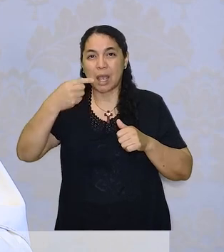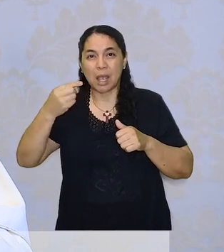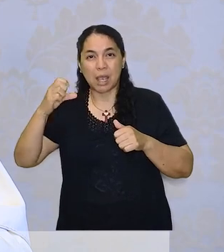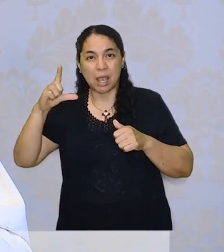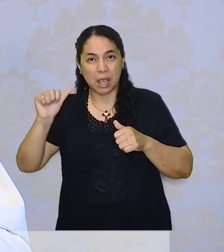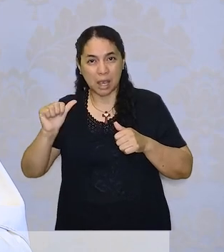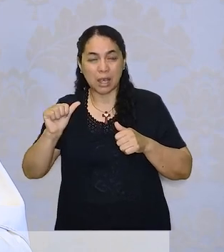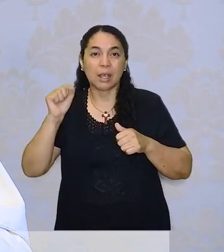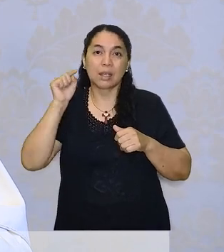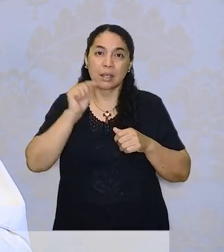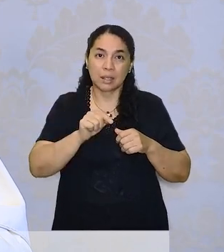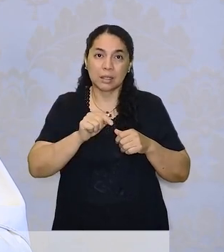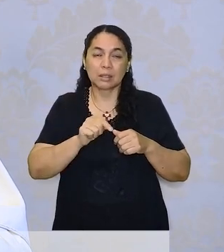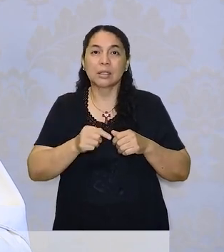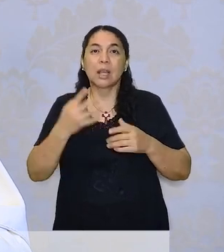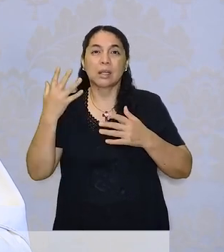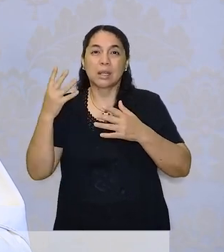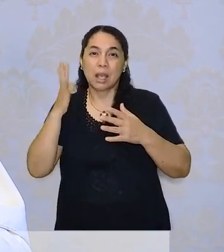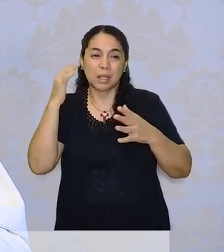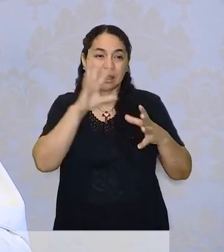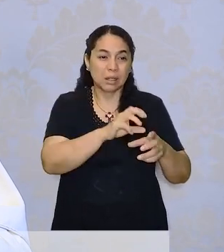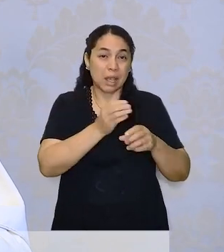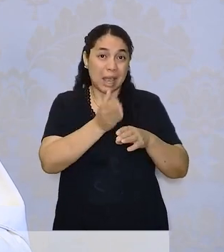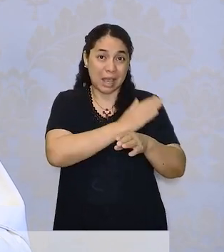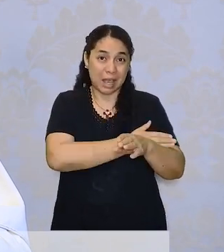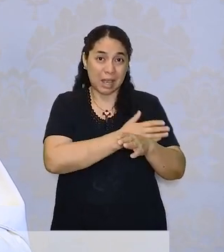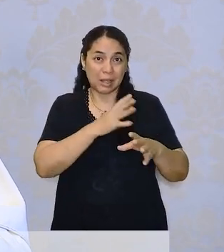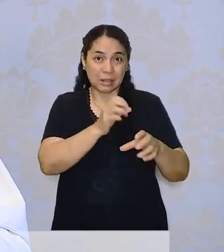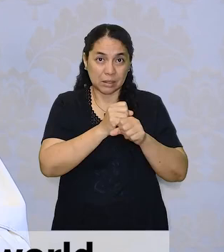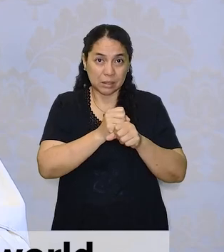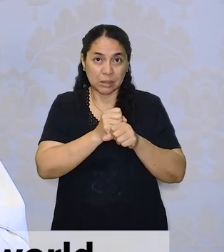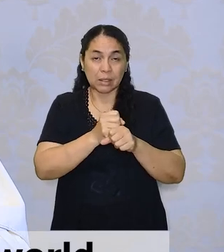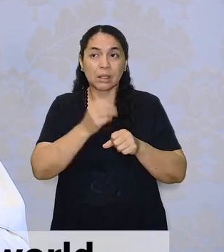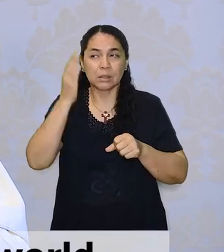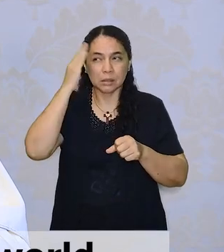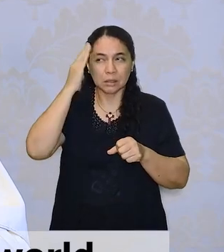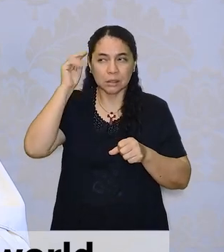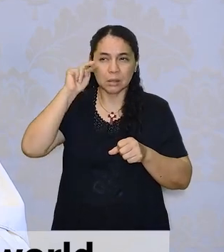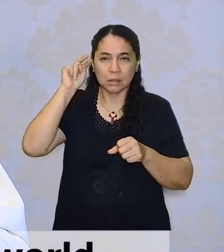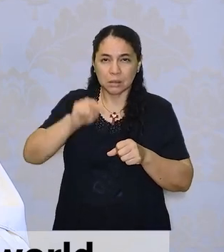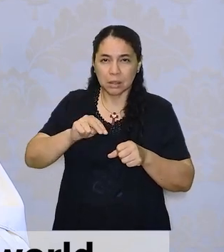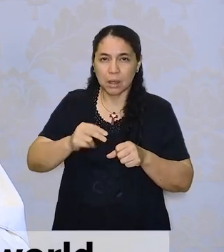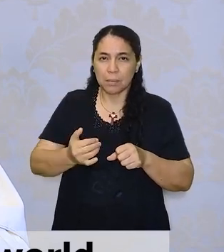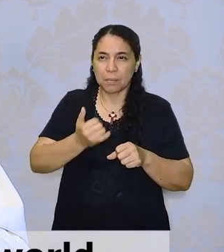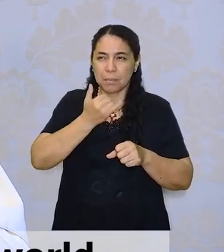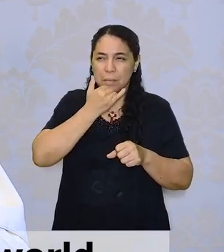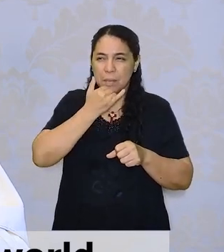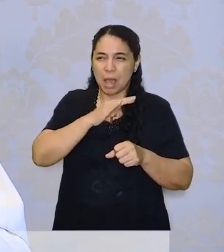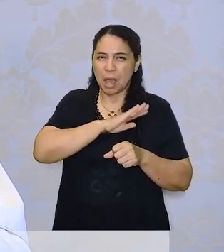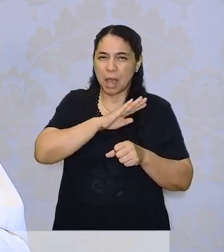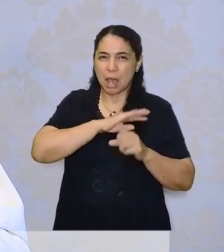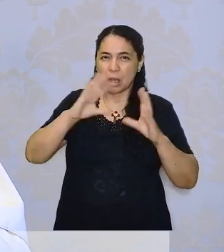Angela Aucht. Antes incluso de ser detenida, siendo ya evidente el mal que se cernía en el